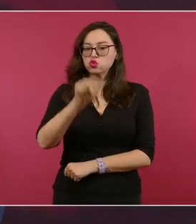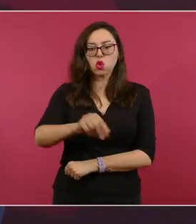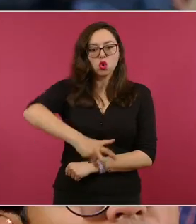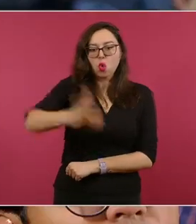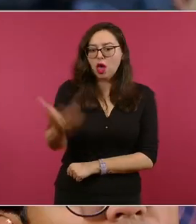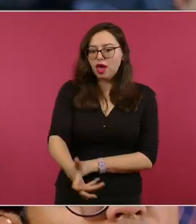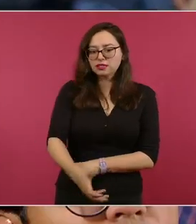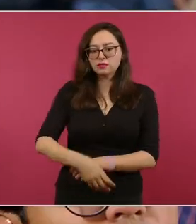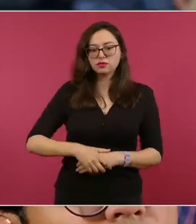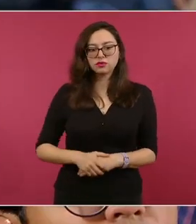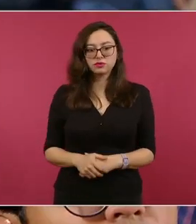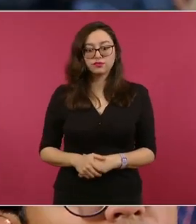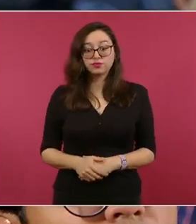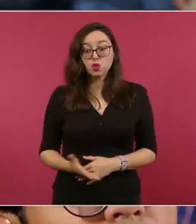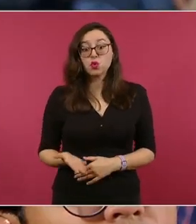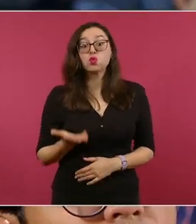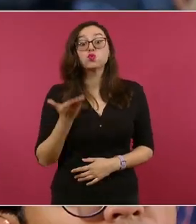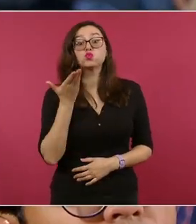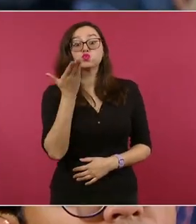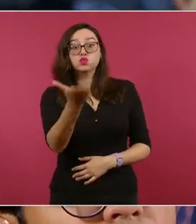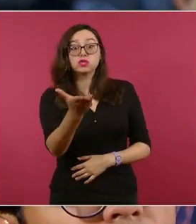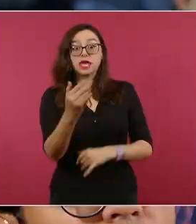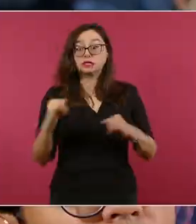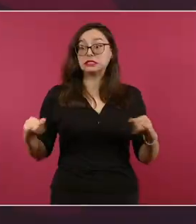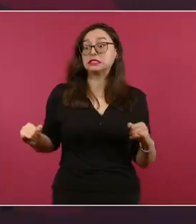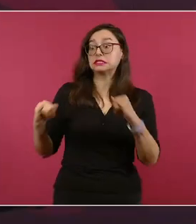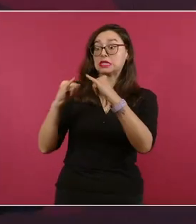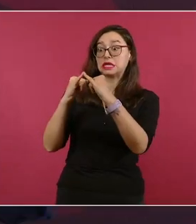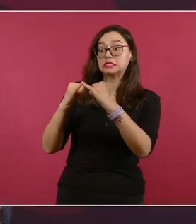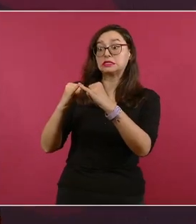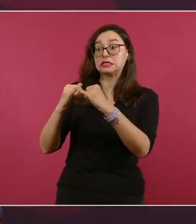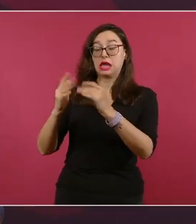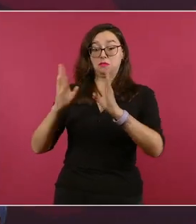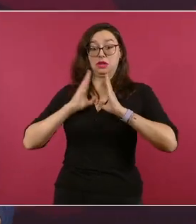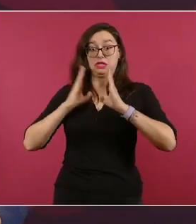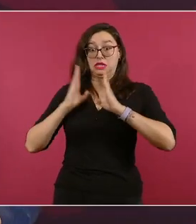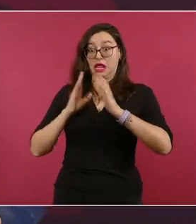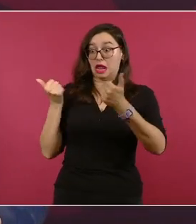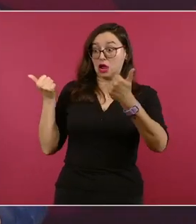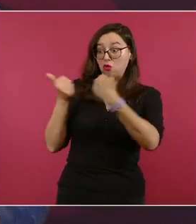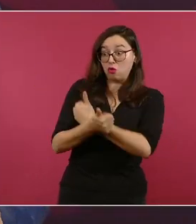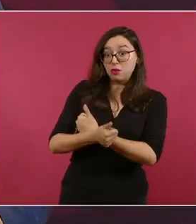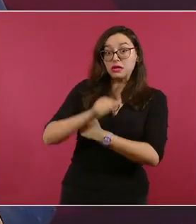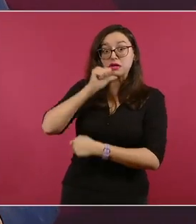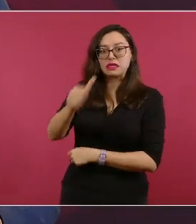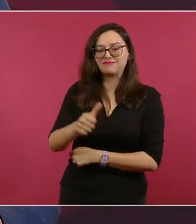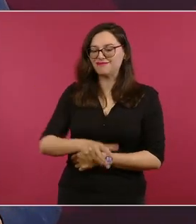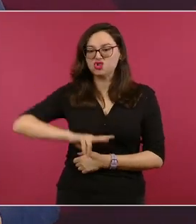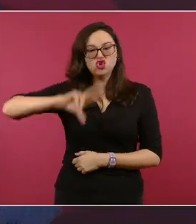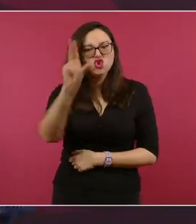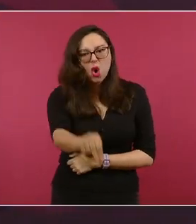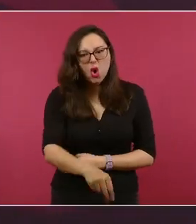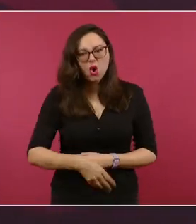Fuerzas Armadas, usted no encubriría una institución como el ejército. Nunca lo he hecho, pero no solo con el ejército, con